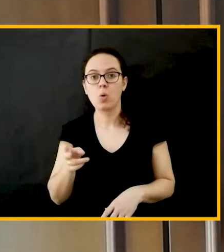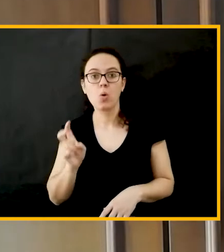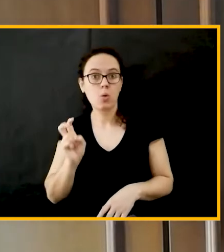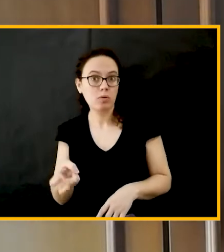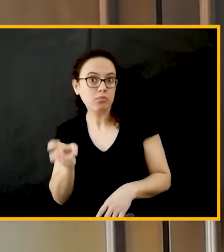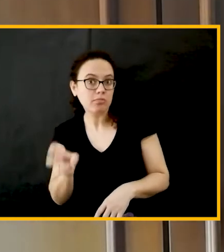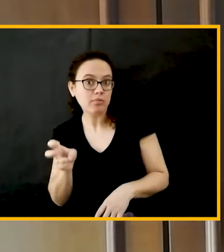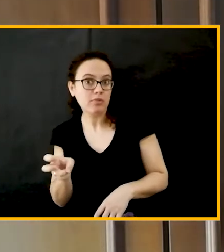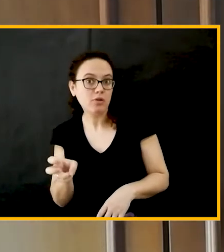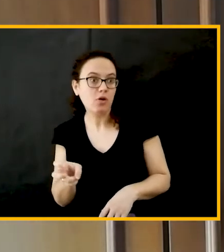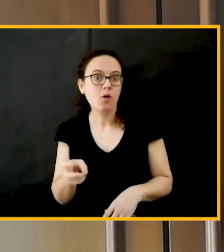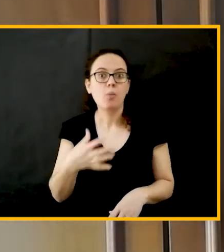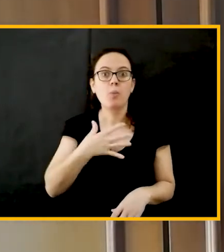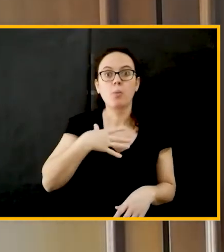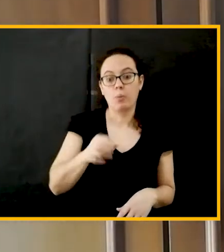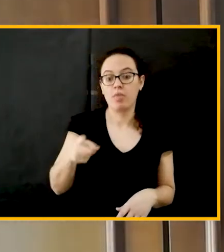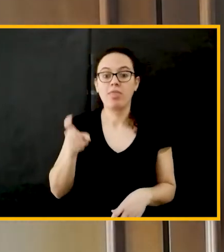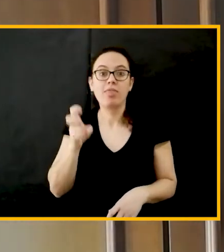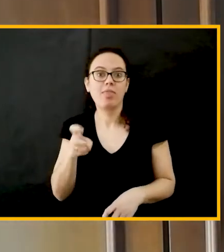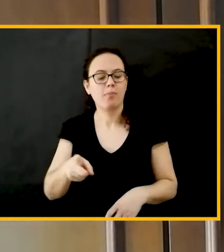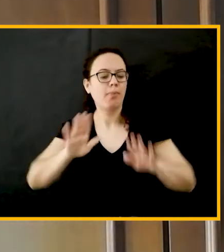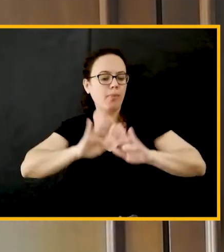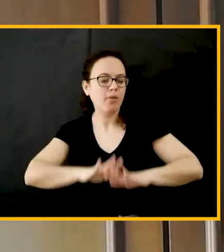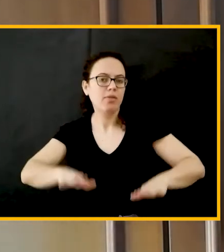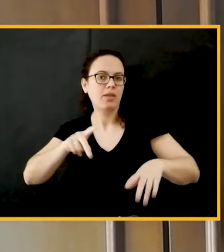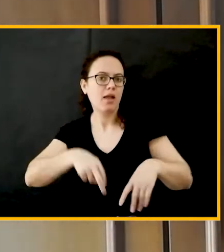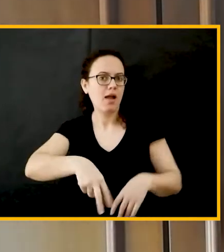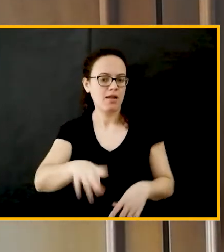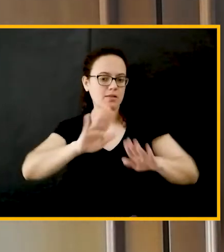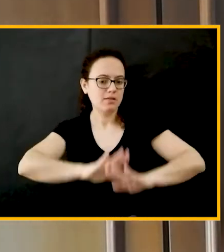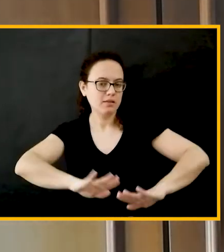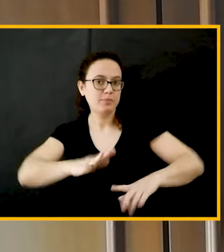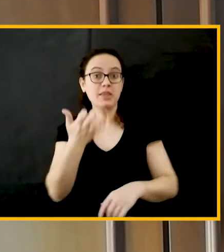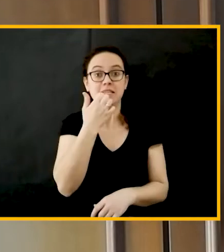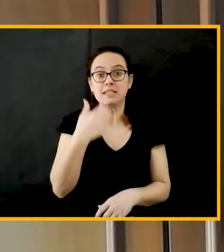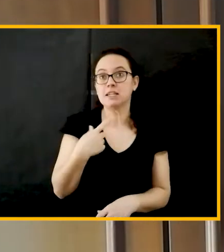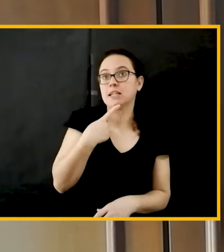shoe, será unos zapatos donde que vas despacio. Si digo